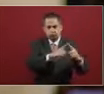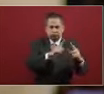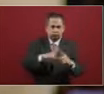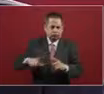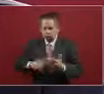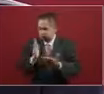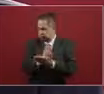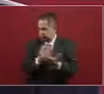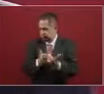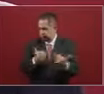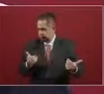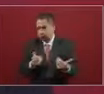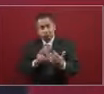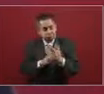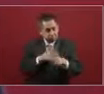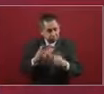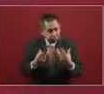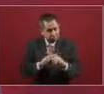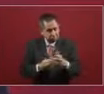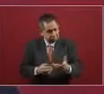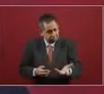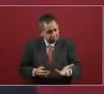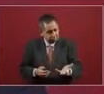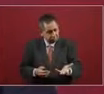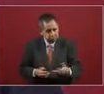Estado. Vamos a